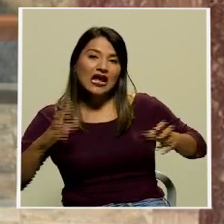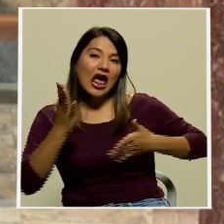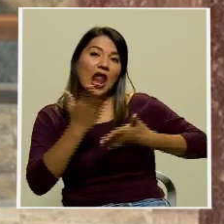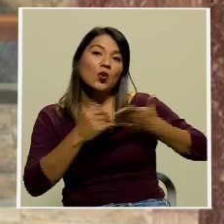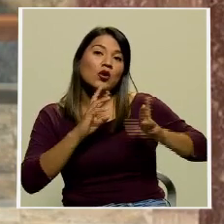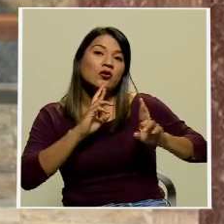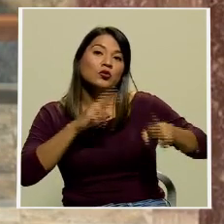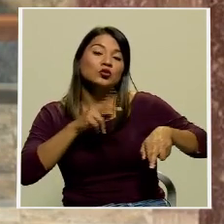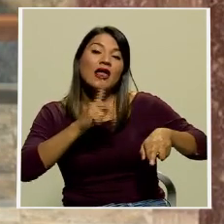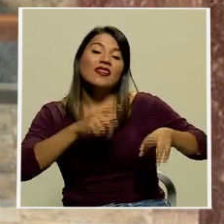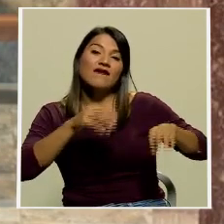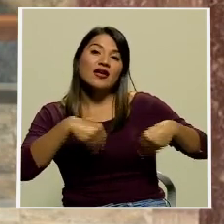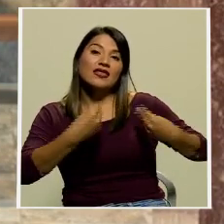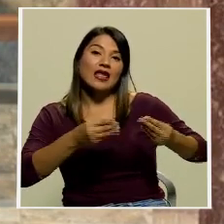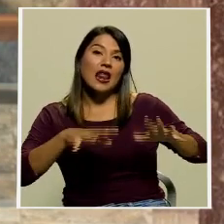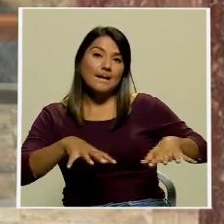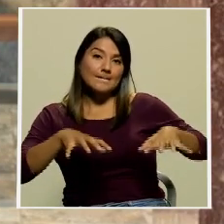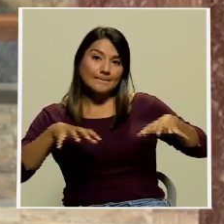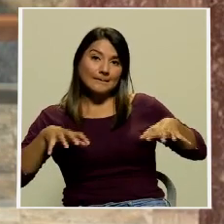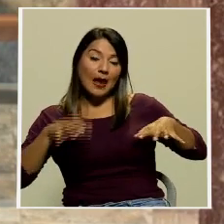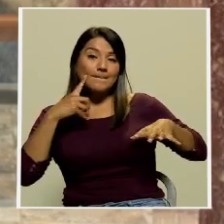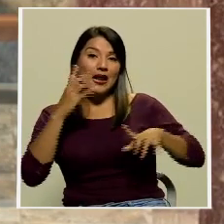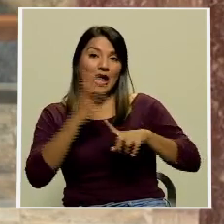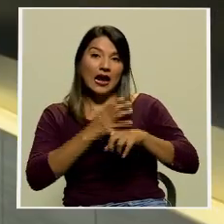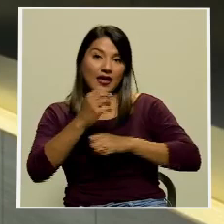los magistrados en cada una de las salas. Veamos.